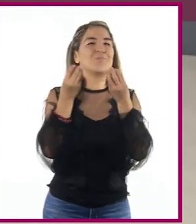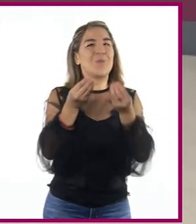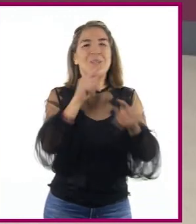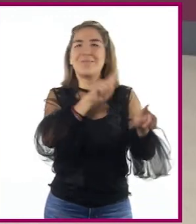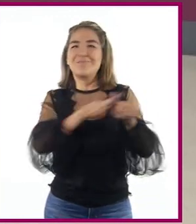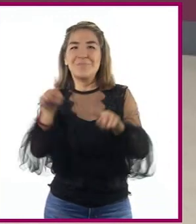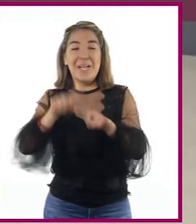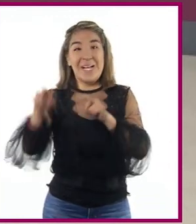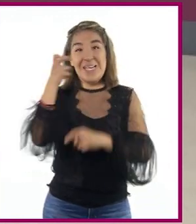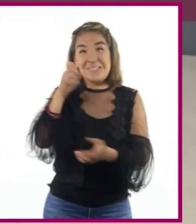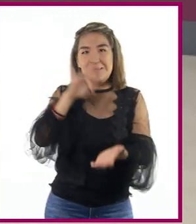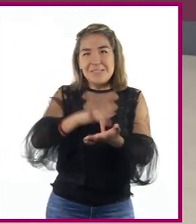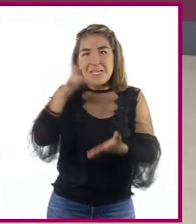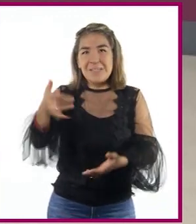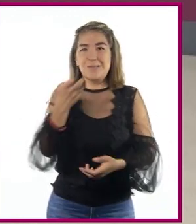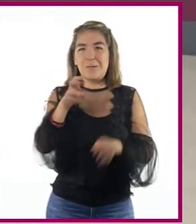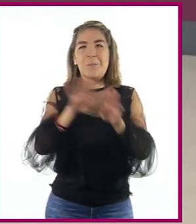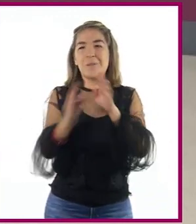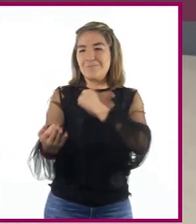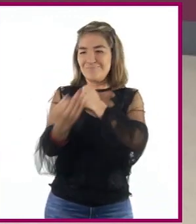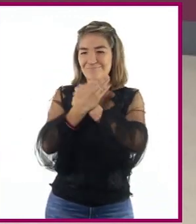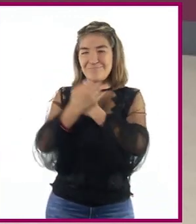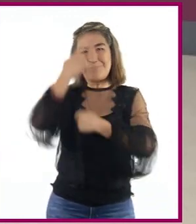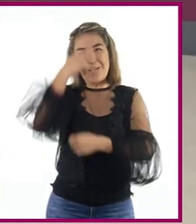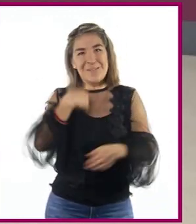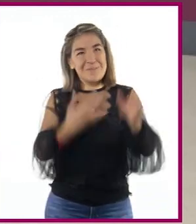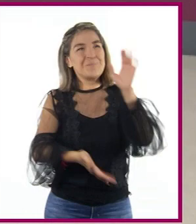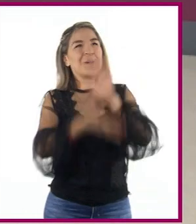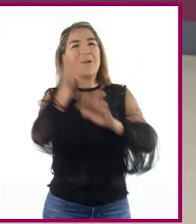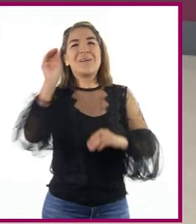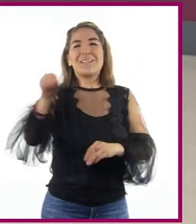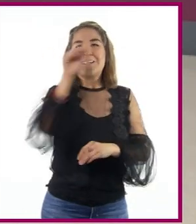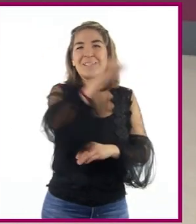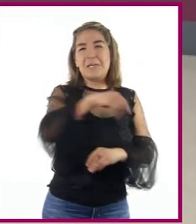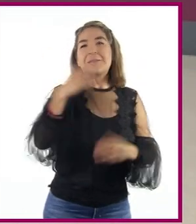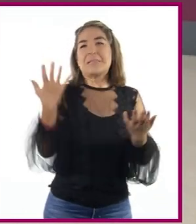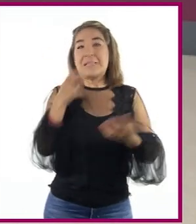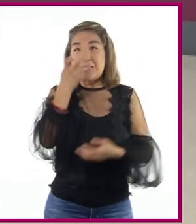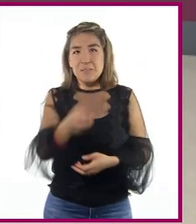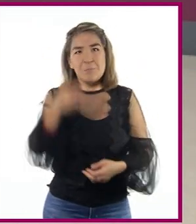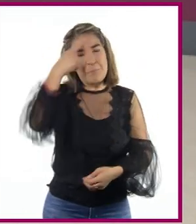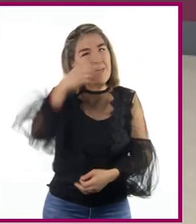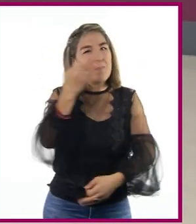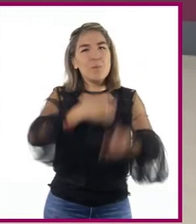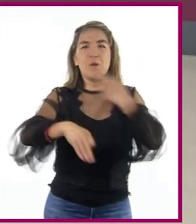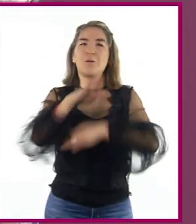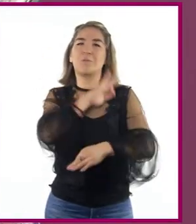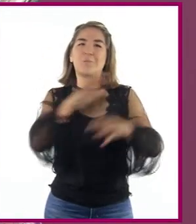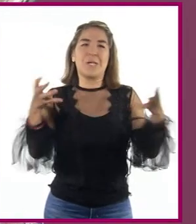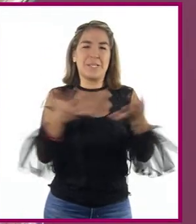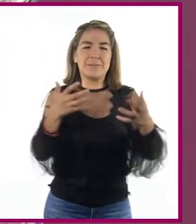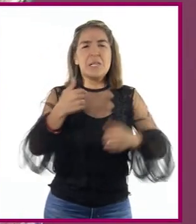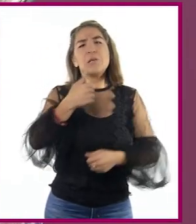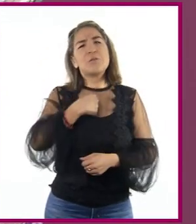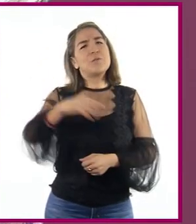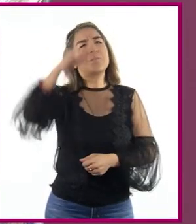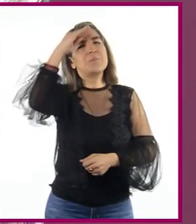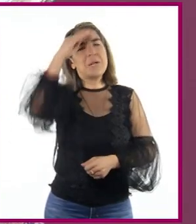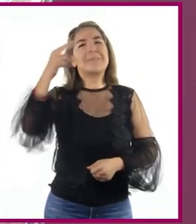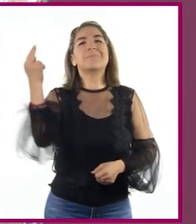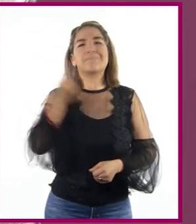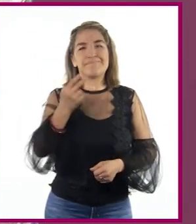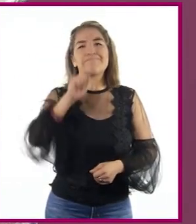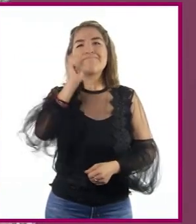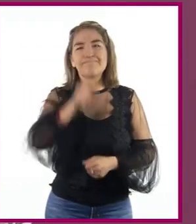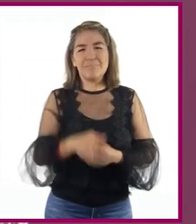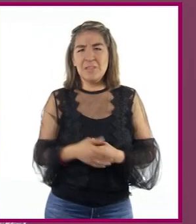posibilidades gracias a este privilegio que debería ser accesible a todos. Pensé que es necesario